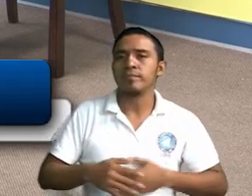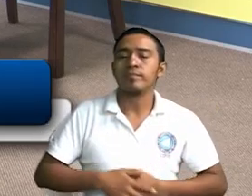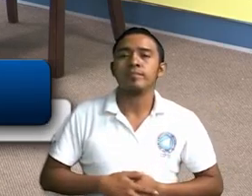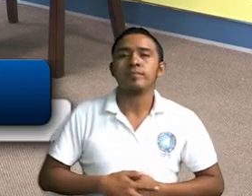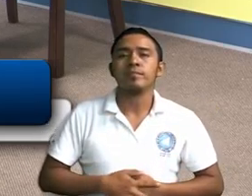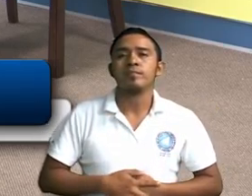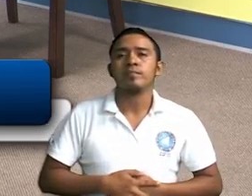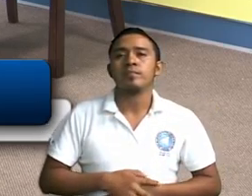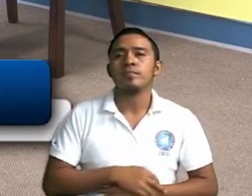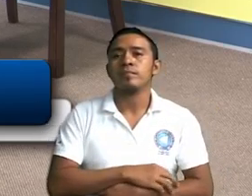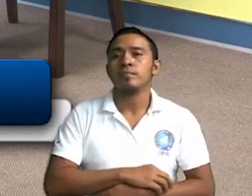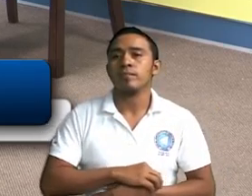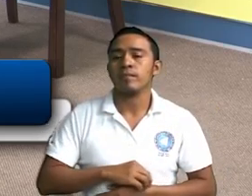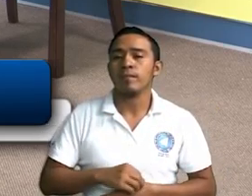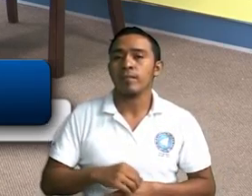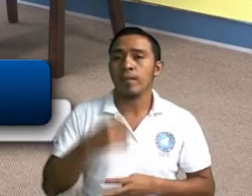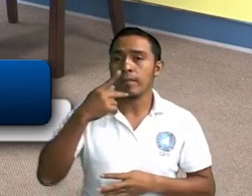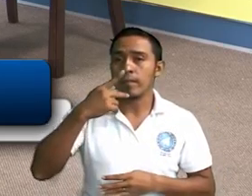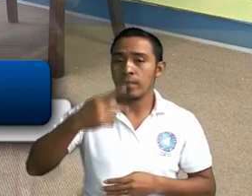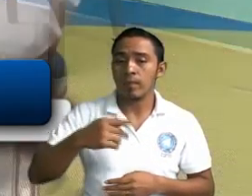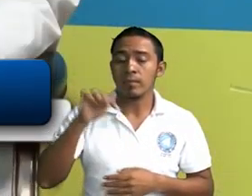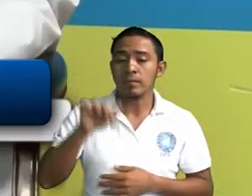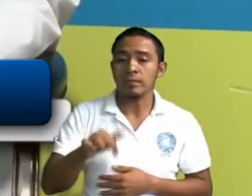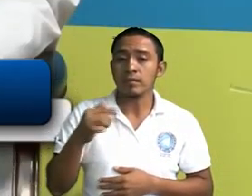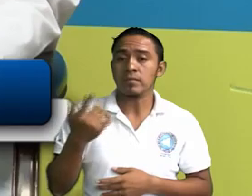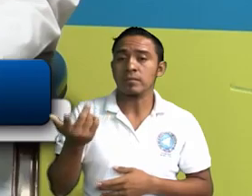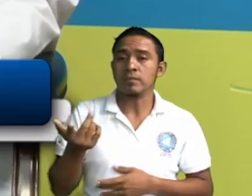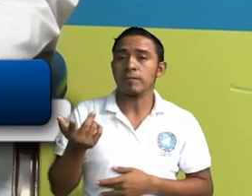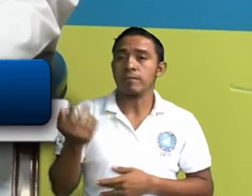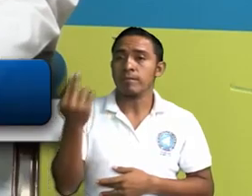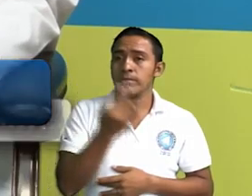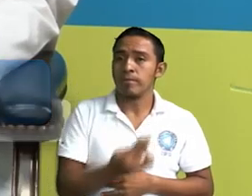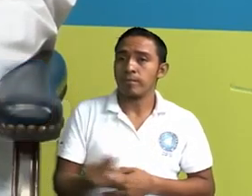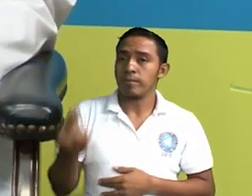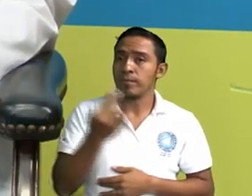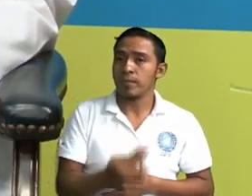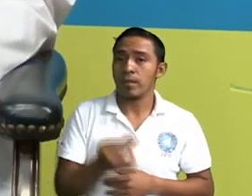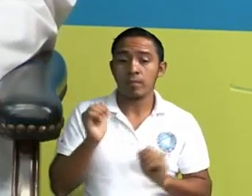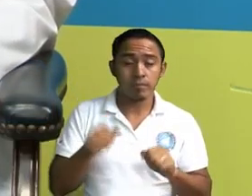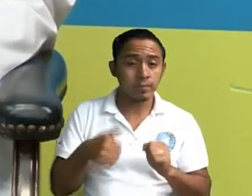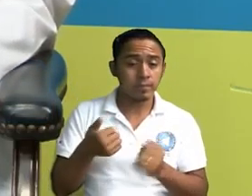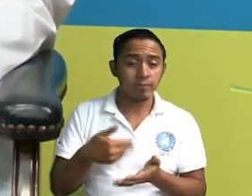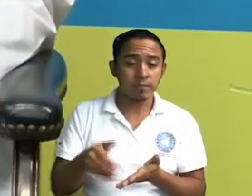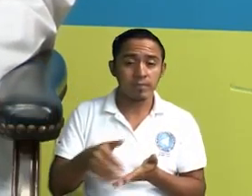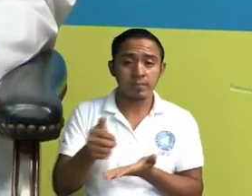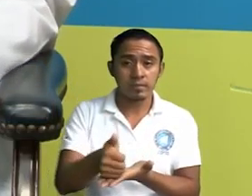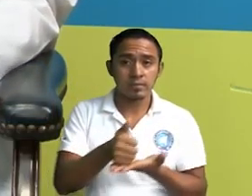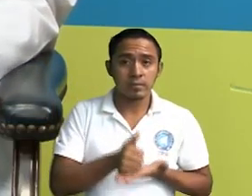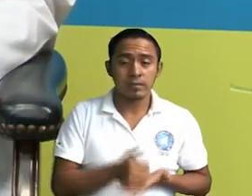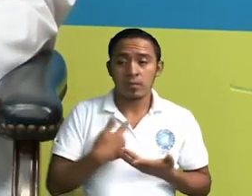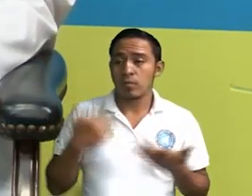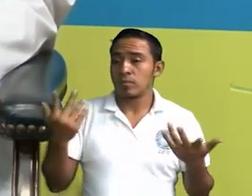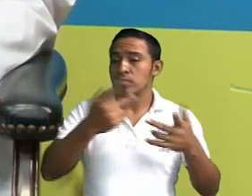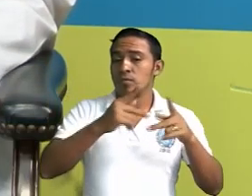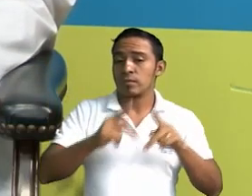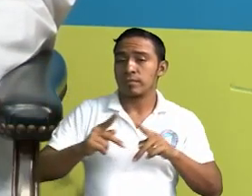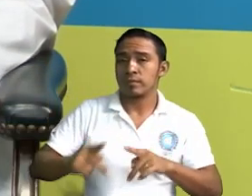creo que la palabra clave aquí que nosotros deberíamos de utilizar y la que nos podría ayudar más como población en general